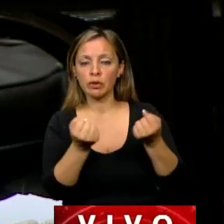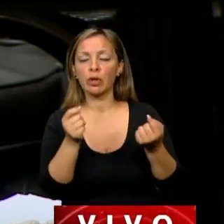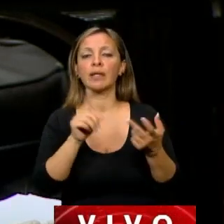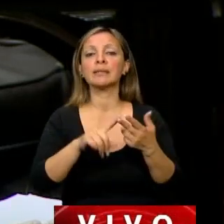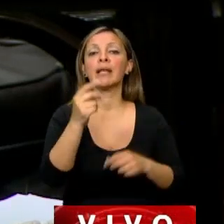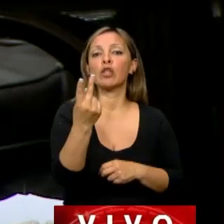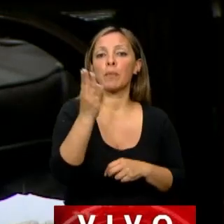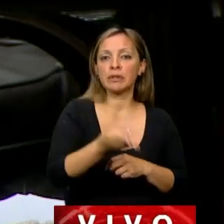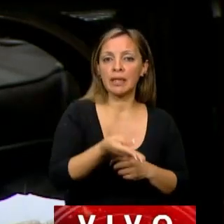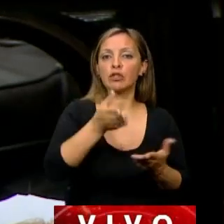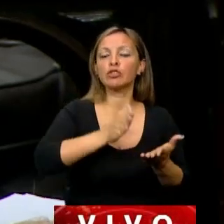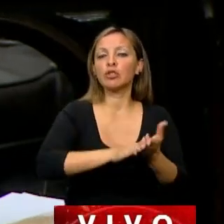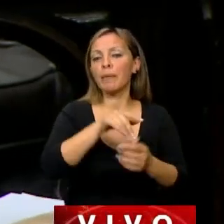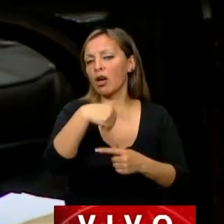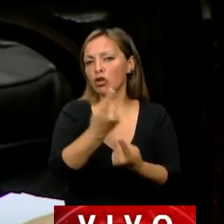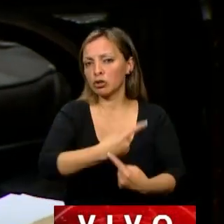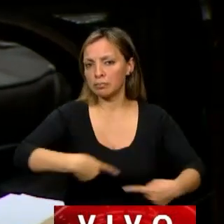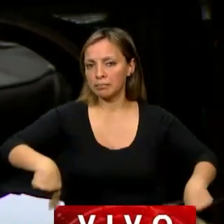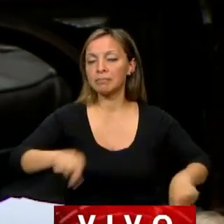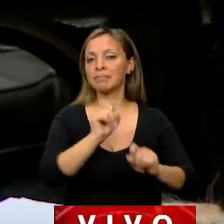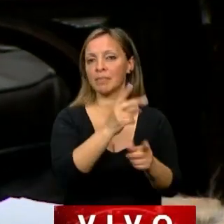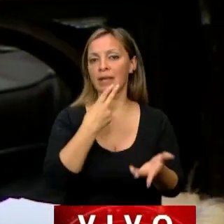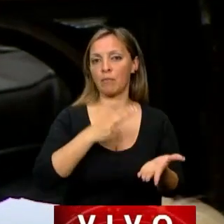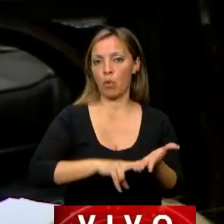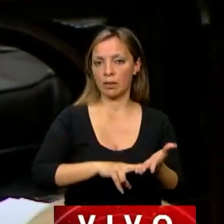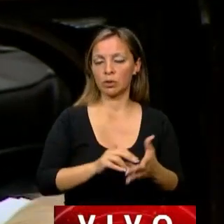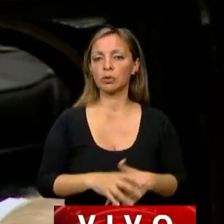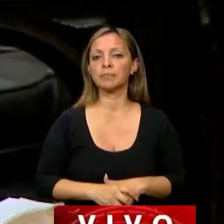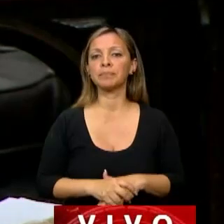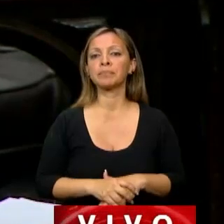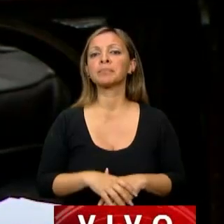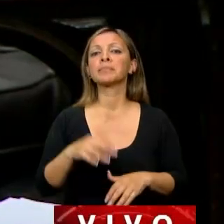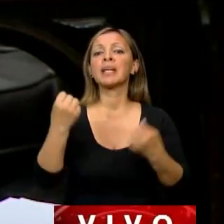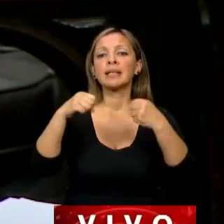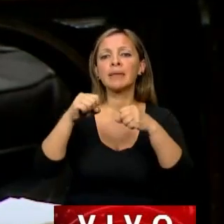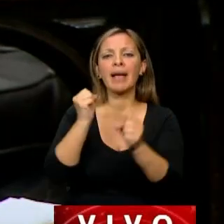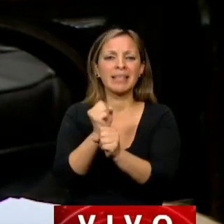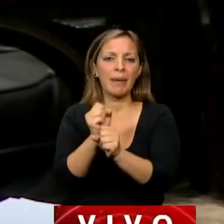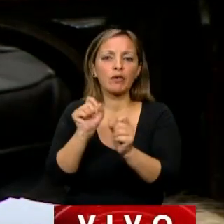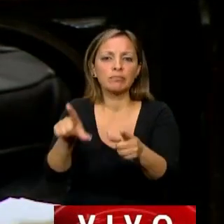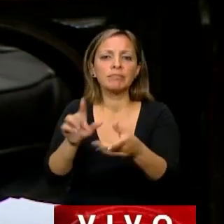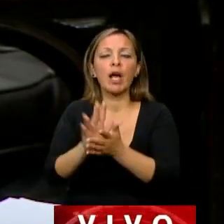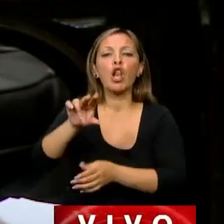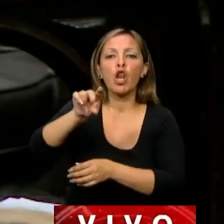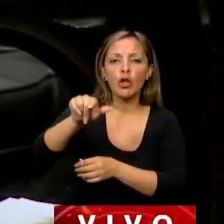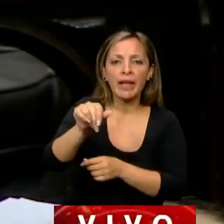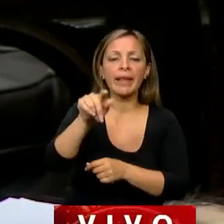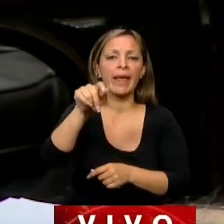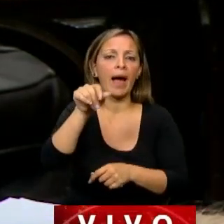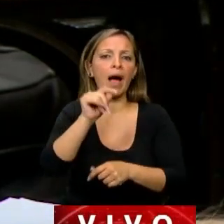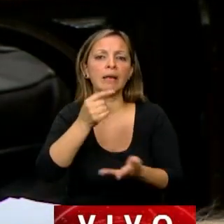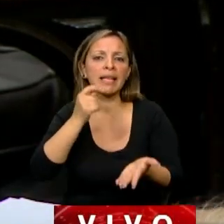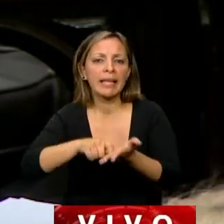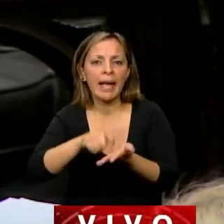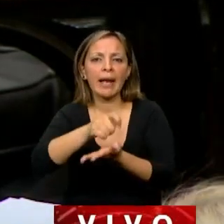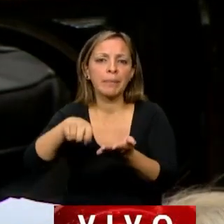restantes actos alcanzados por este tributo las actividades de lotería y juego de azar no quedarán sujetos a